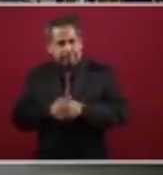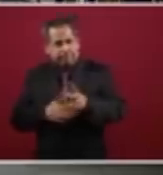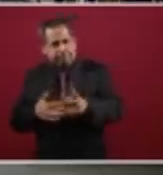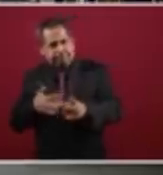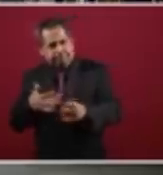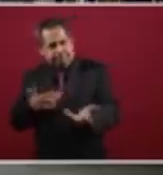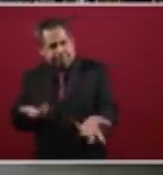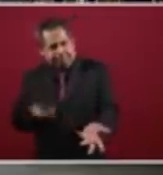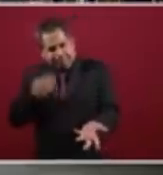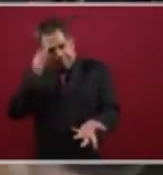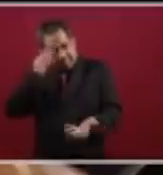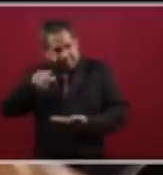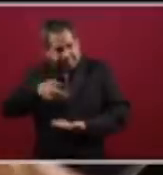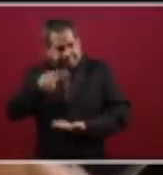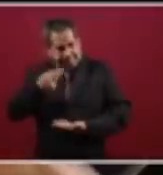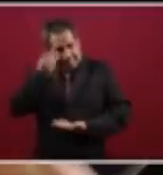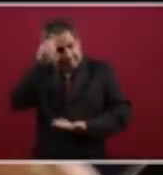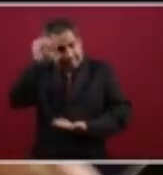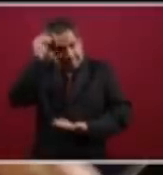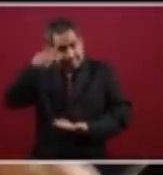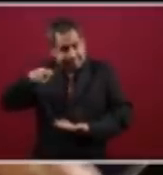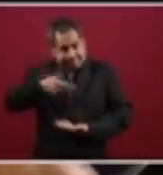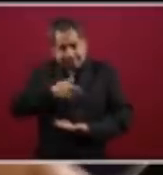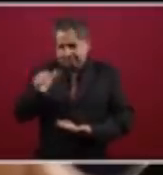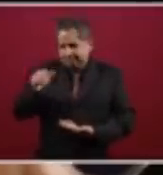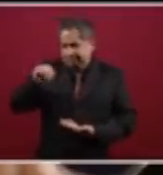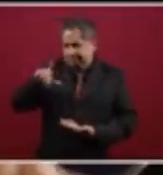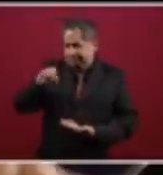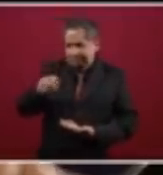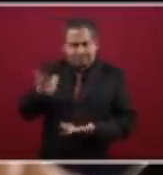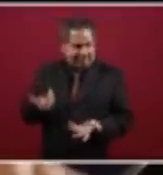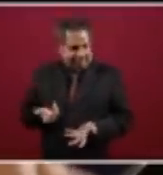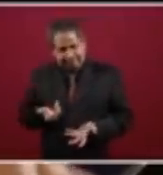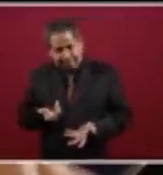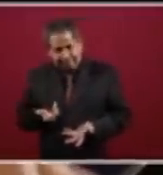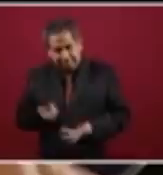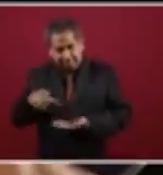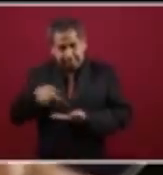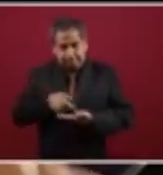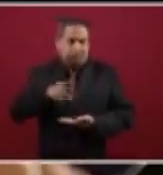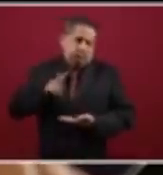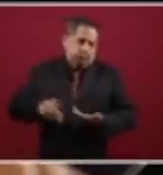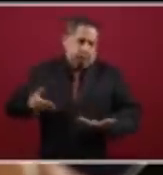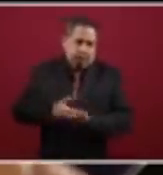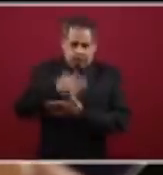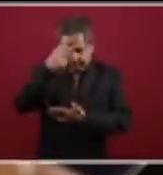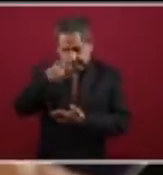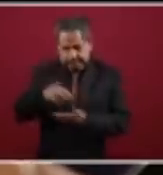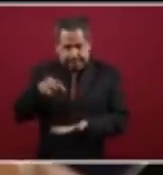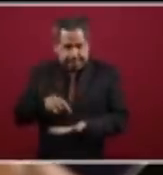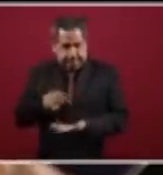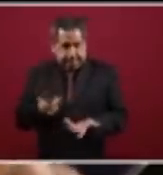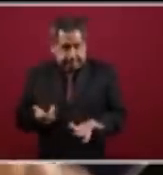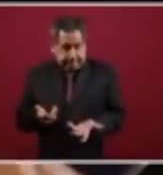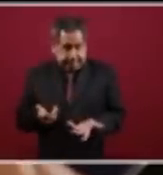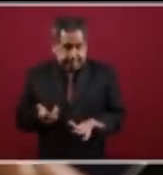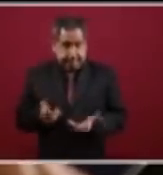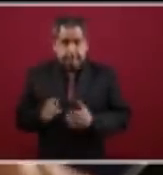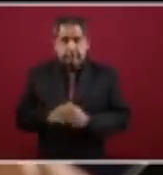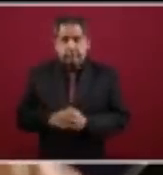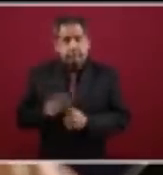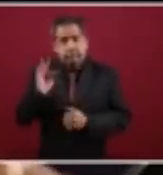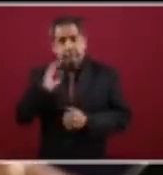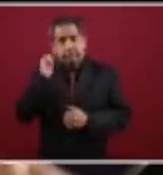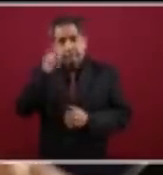usted pues esta señal? Finalmente el bebé es mexicano, ¿no? Si